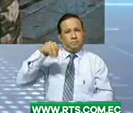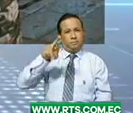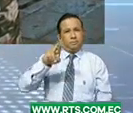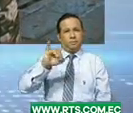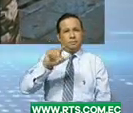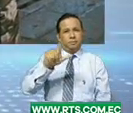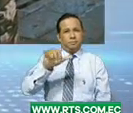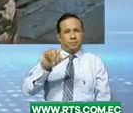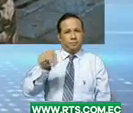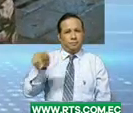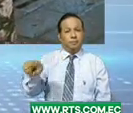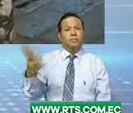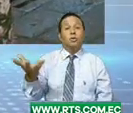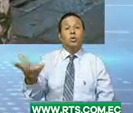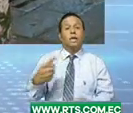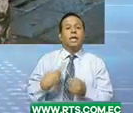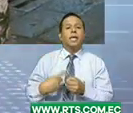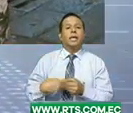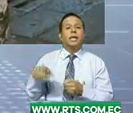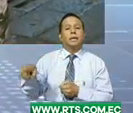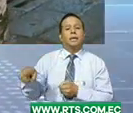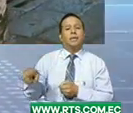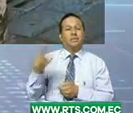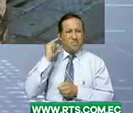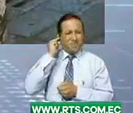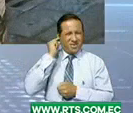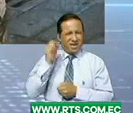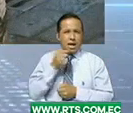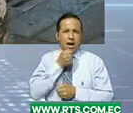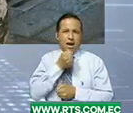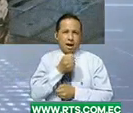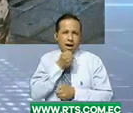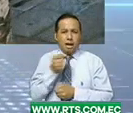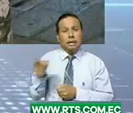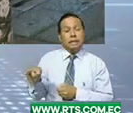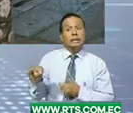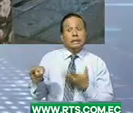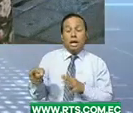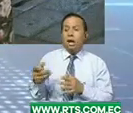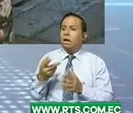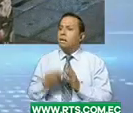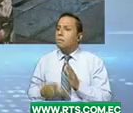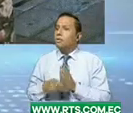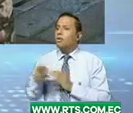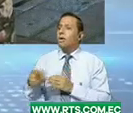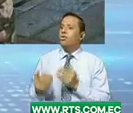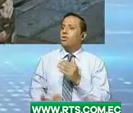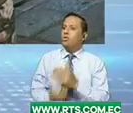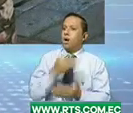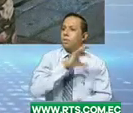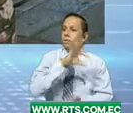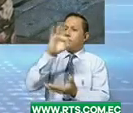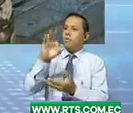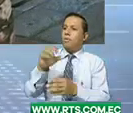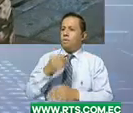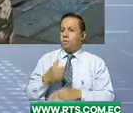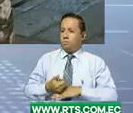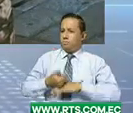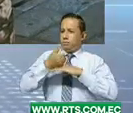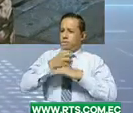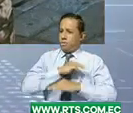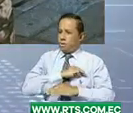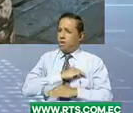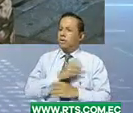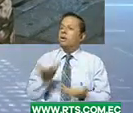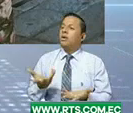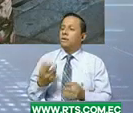Jaramillo, quien se encuentra en la capital de la República con las novedades sobre la posesión del nuevo alcalde de Quito. Adelante, Marilyn,